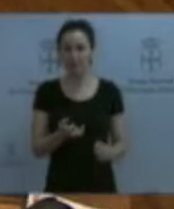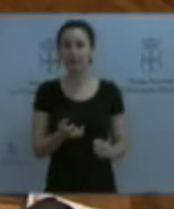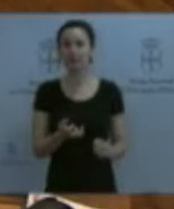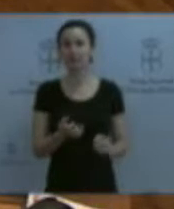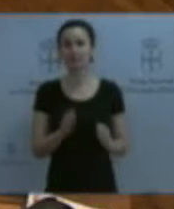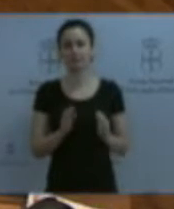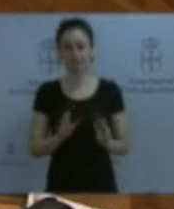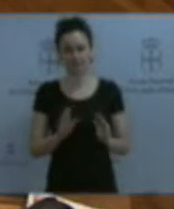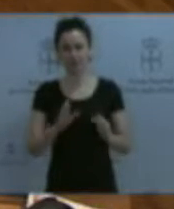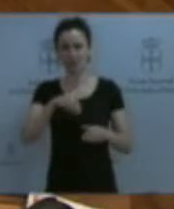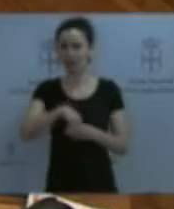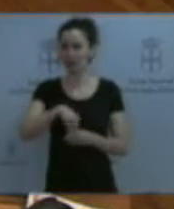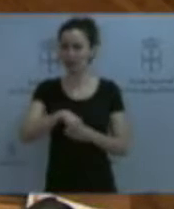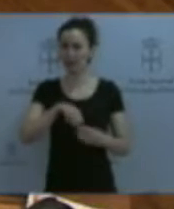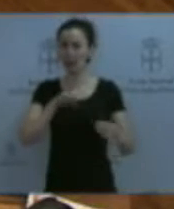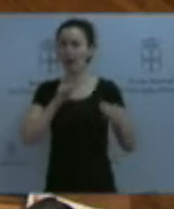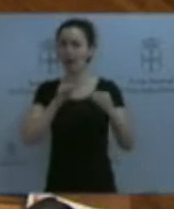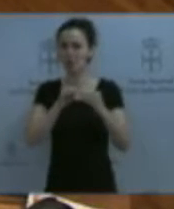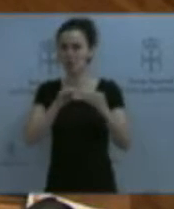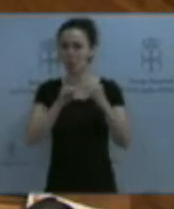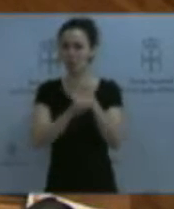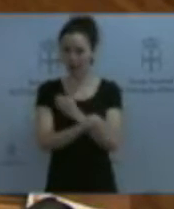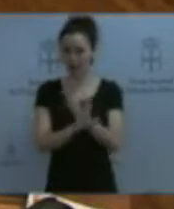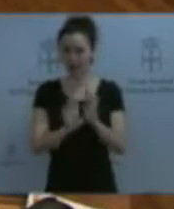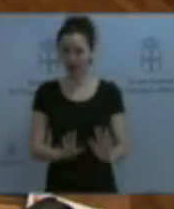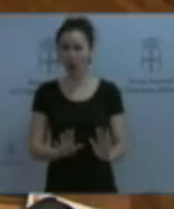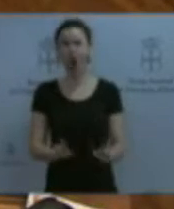independientemente del contenido de las palabras de quien intervenga.